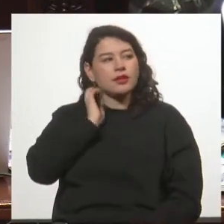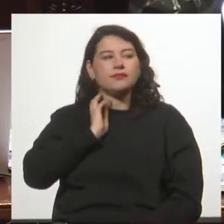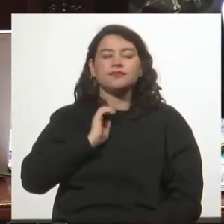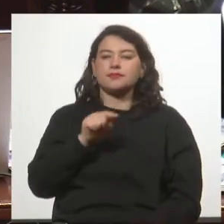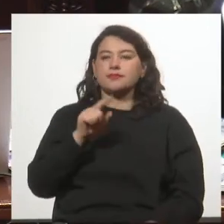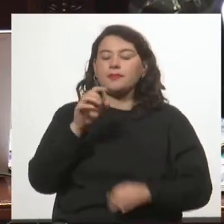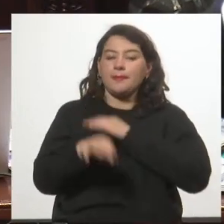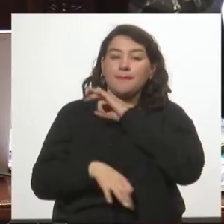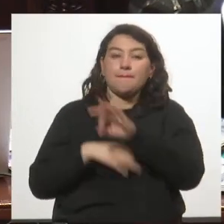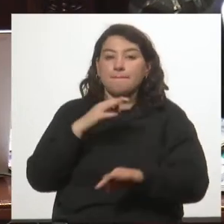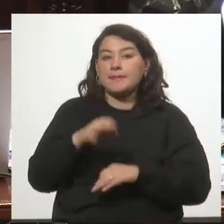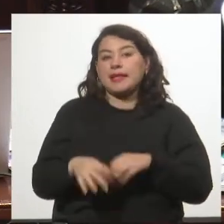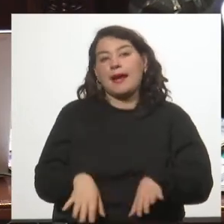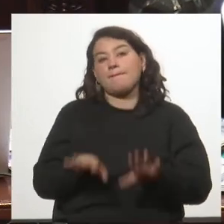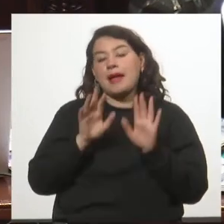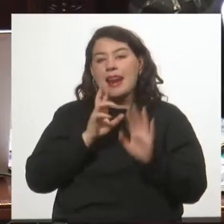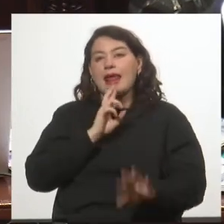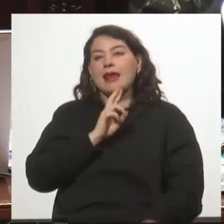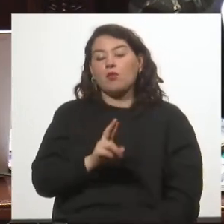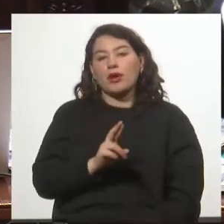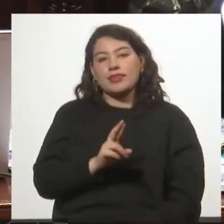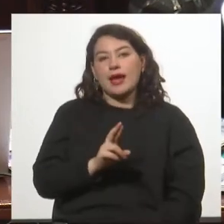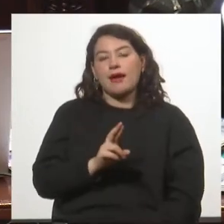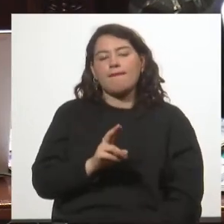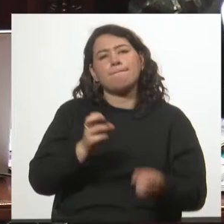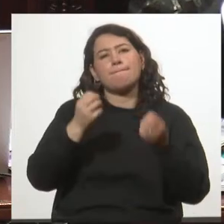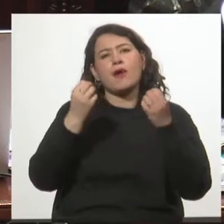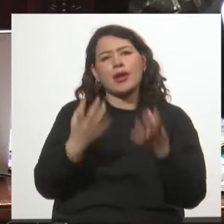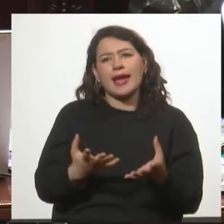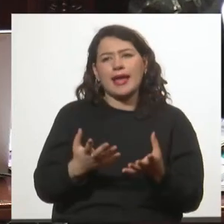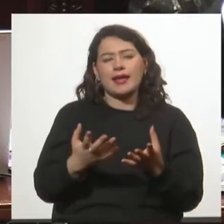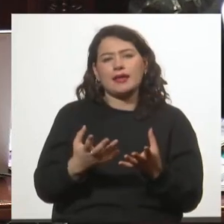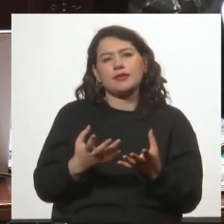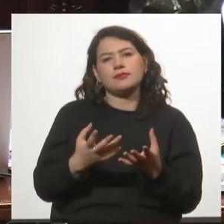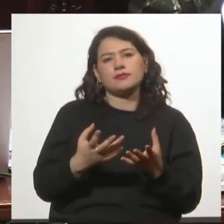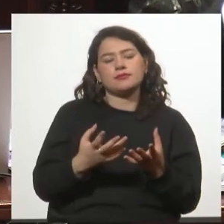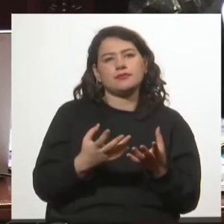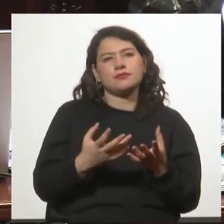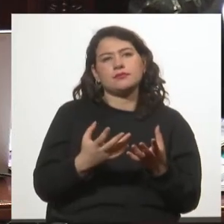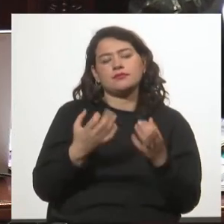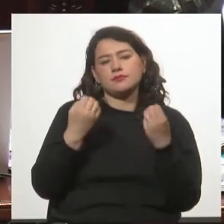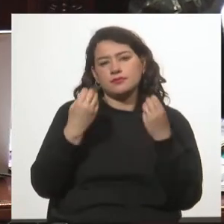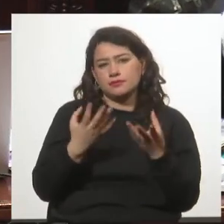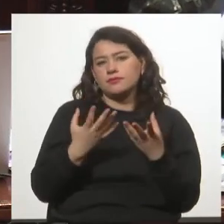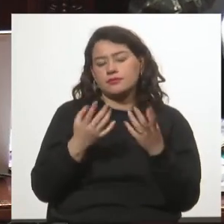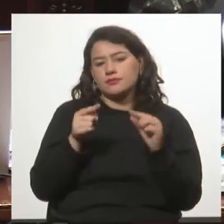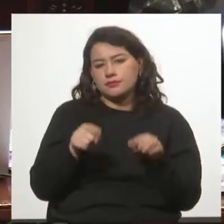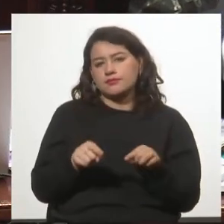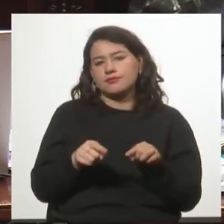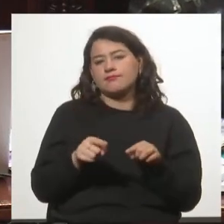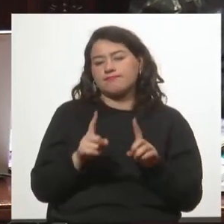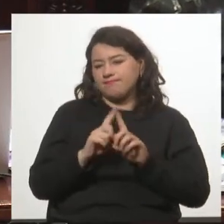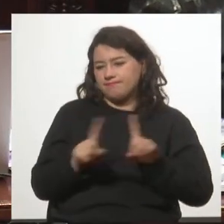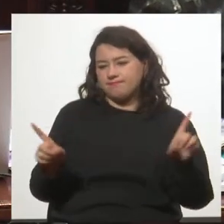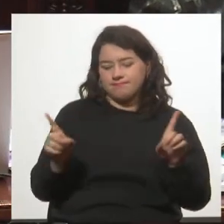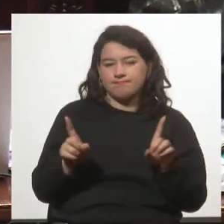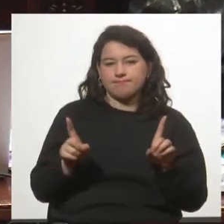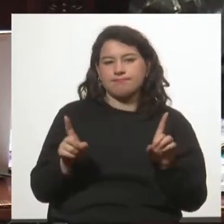explique en gran medida la respuesta a por qué esta diferencia